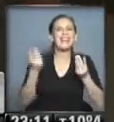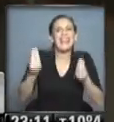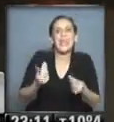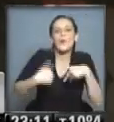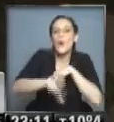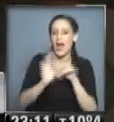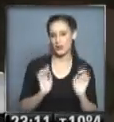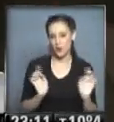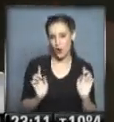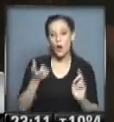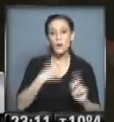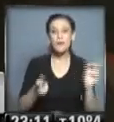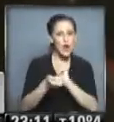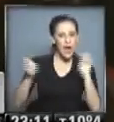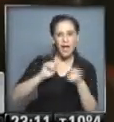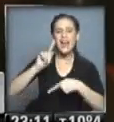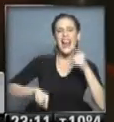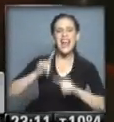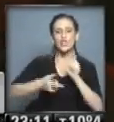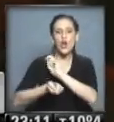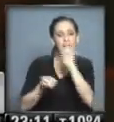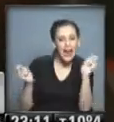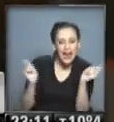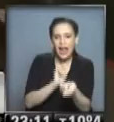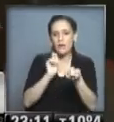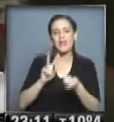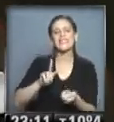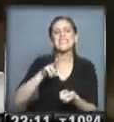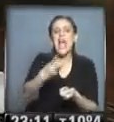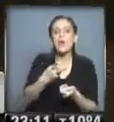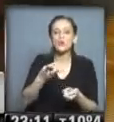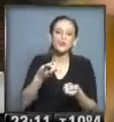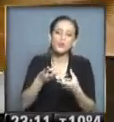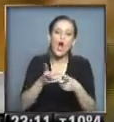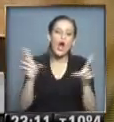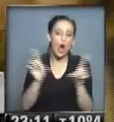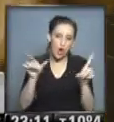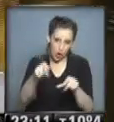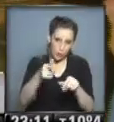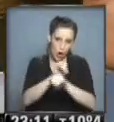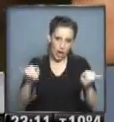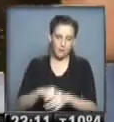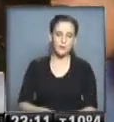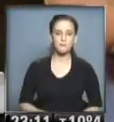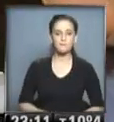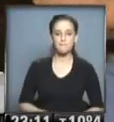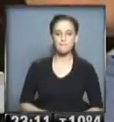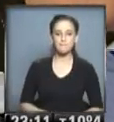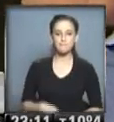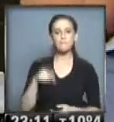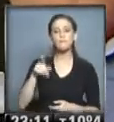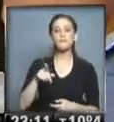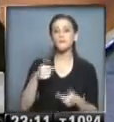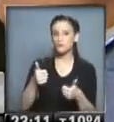se modifica gravemente en el segundo episodio y hay pacientes mucho más variados carla voz tweet un